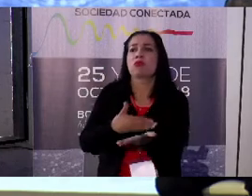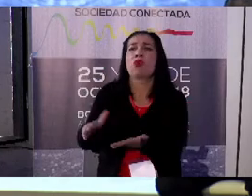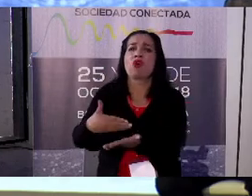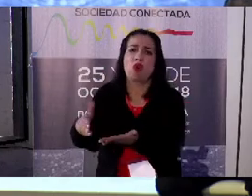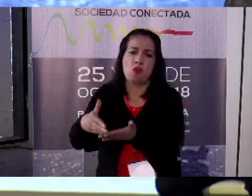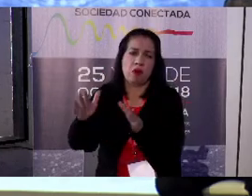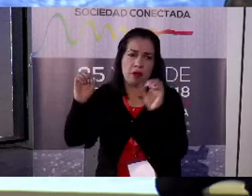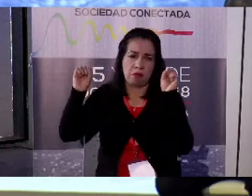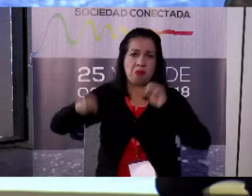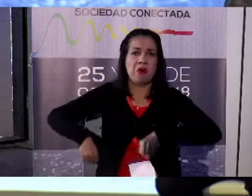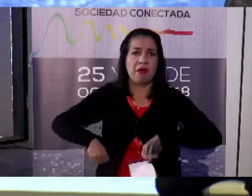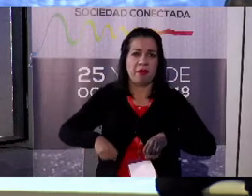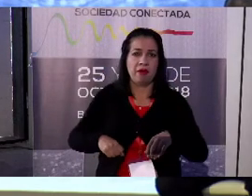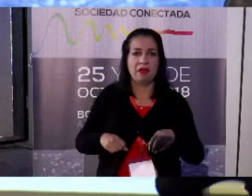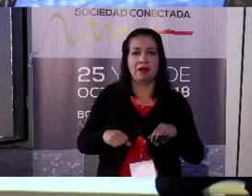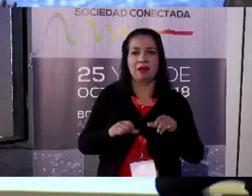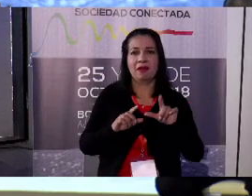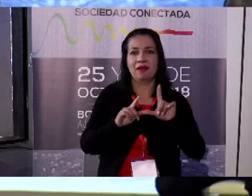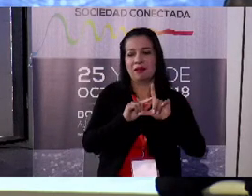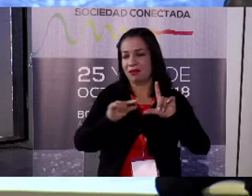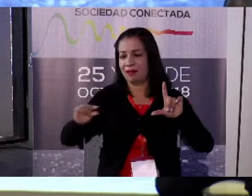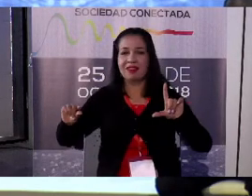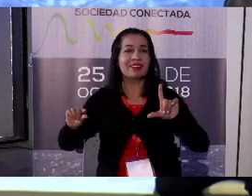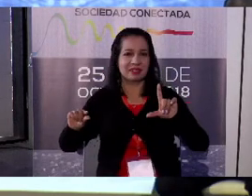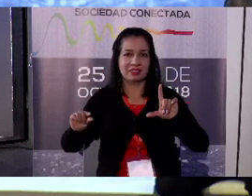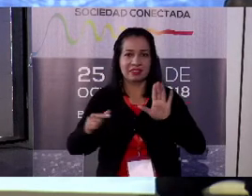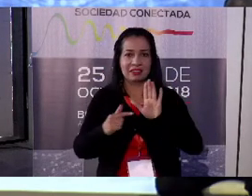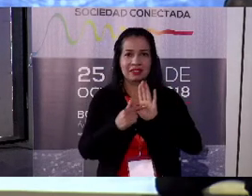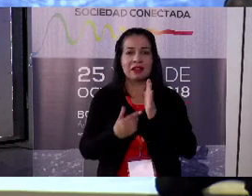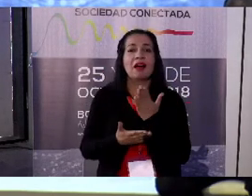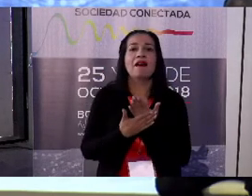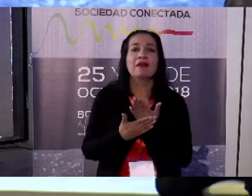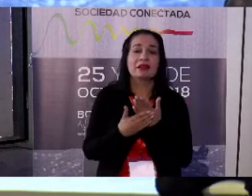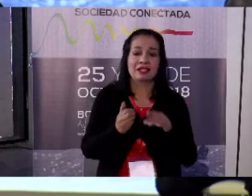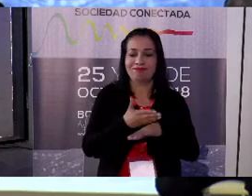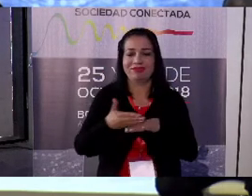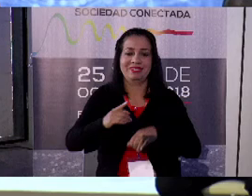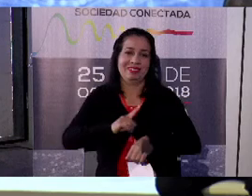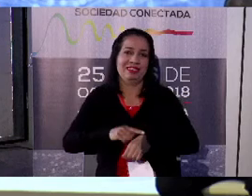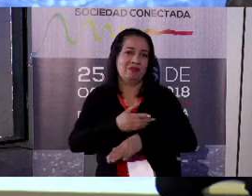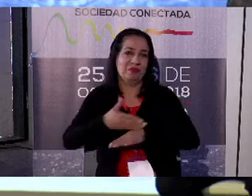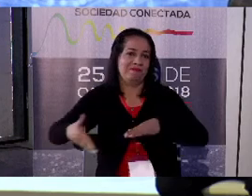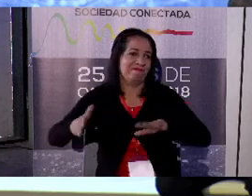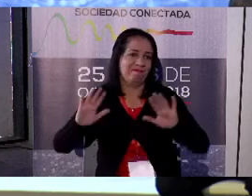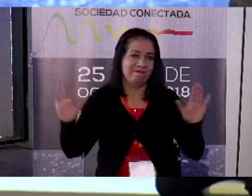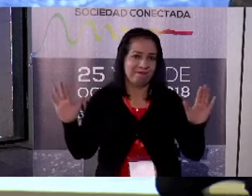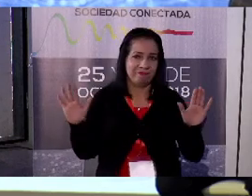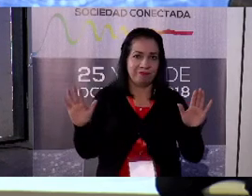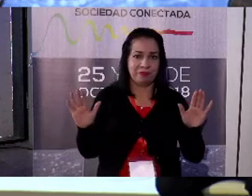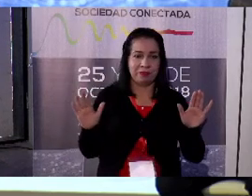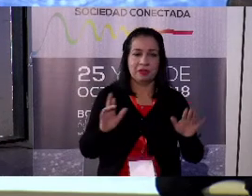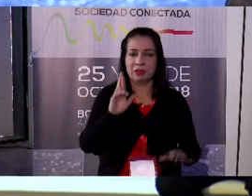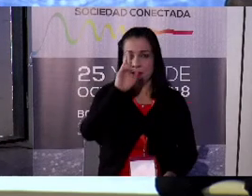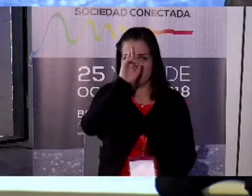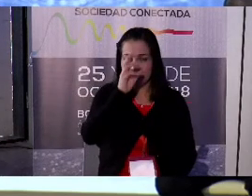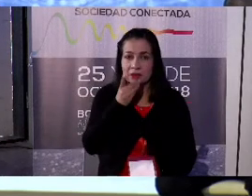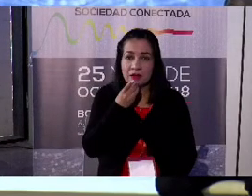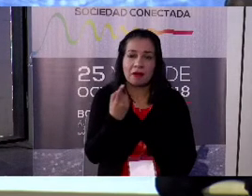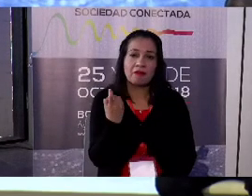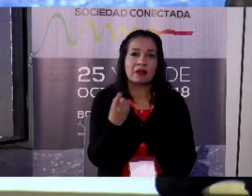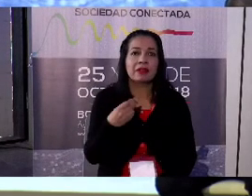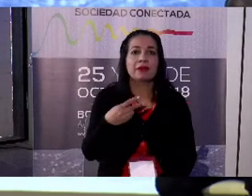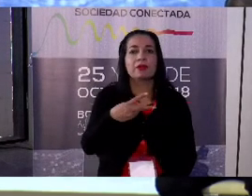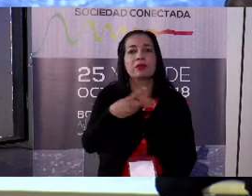esa gráfica recapitulando y aquí acabo ya me pasé República Dominicana haan falta 200